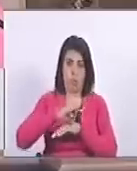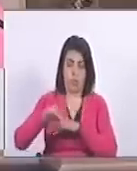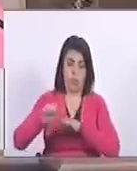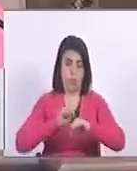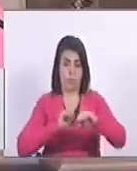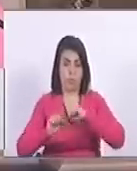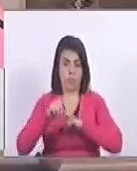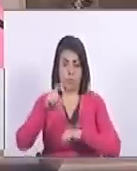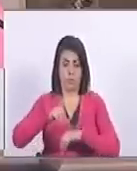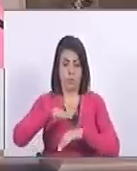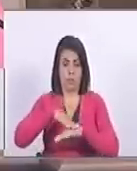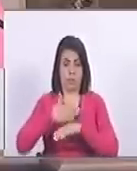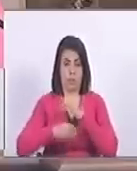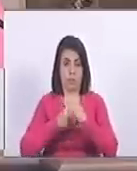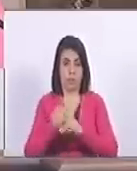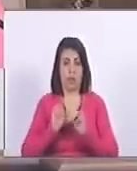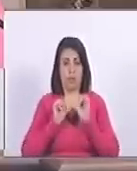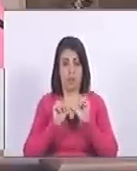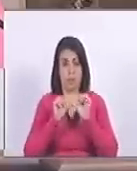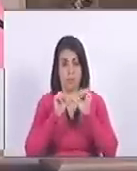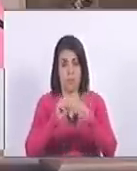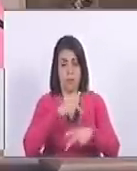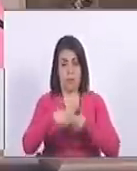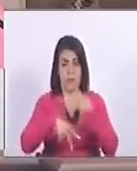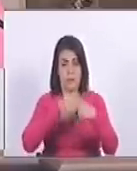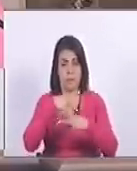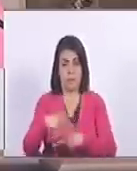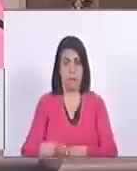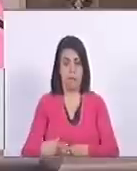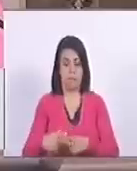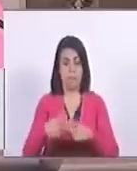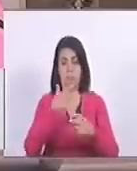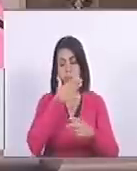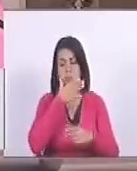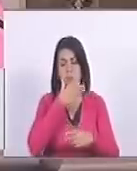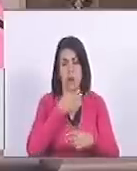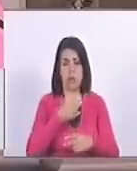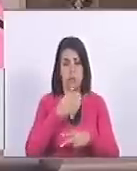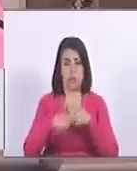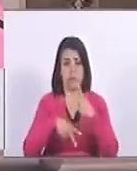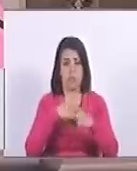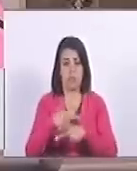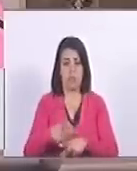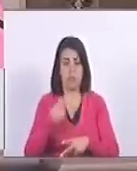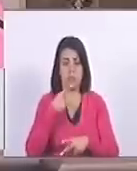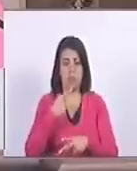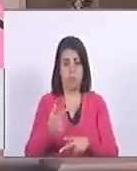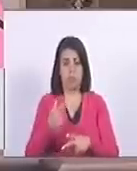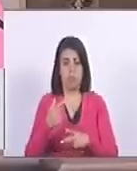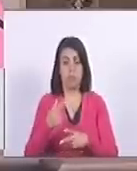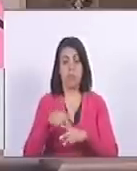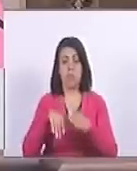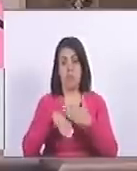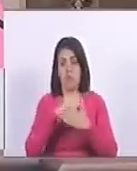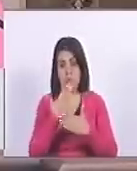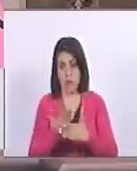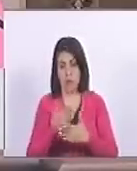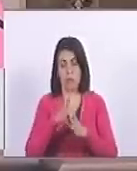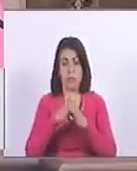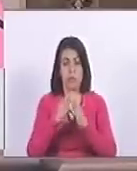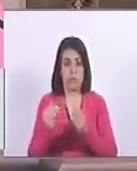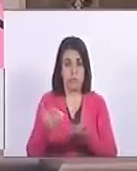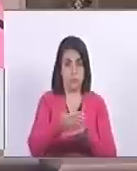acciones necesarias para dar continuidad al proceso de simplificación, estandarización y modernización de